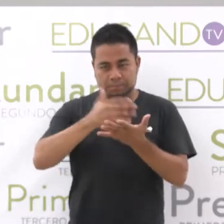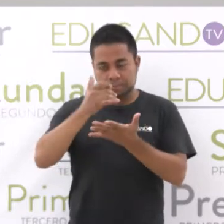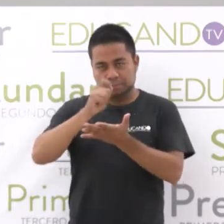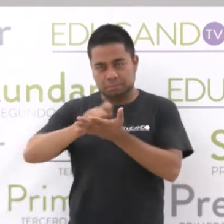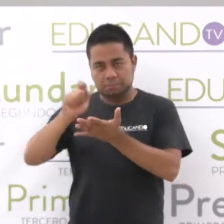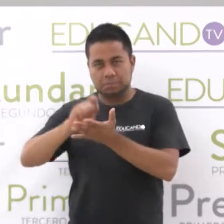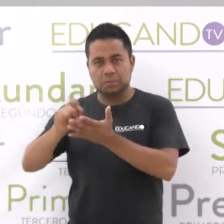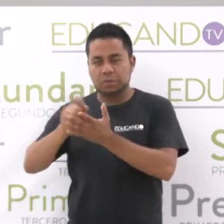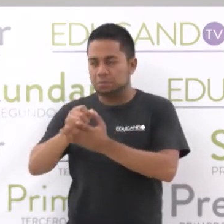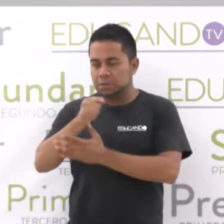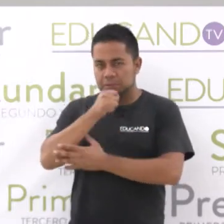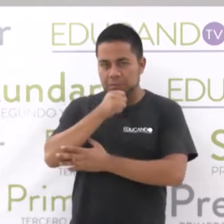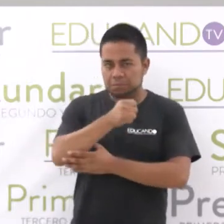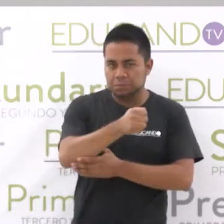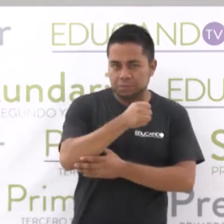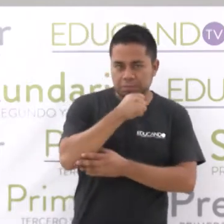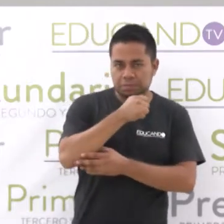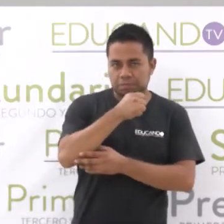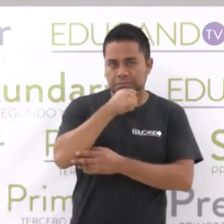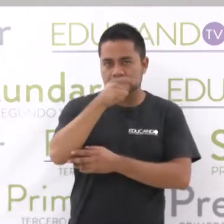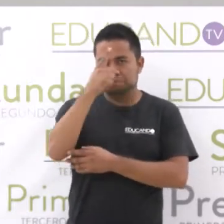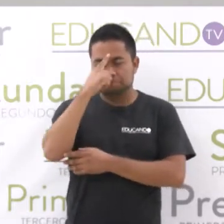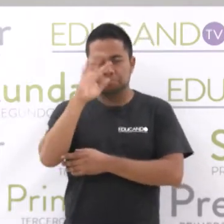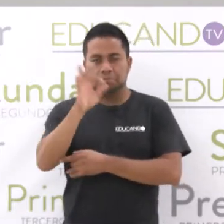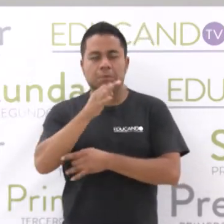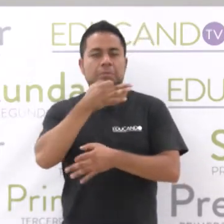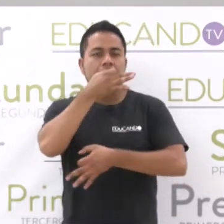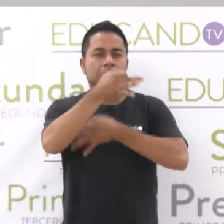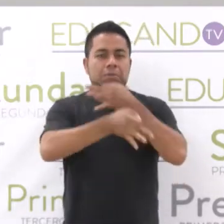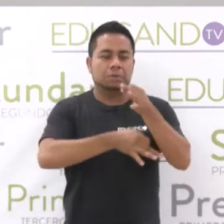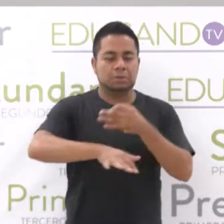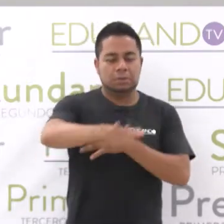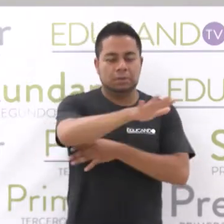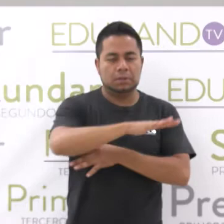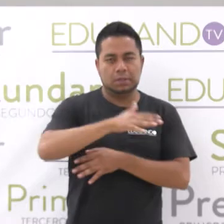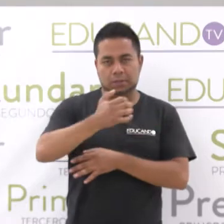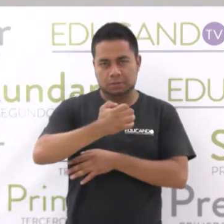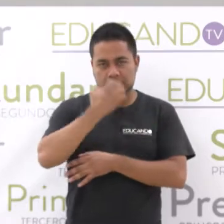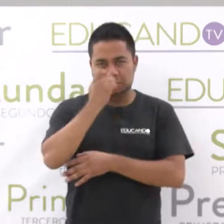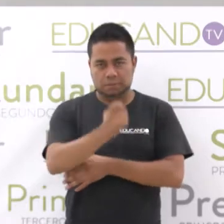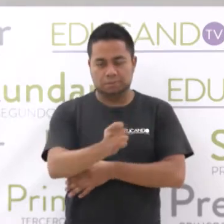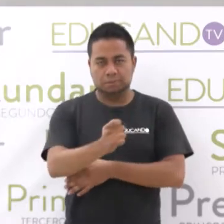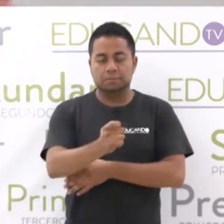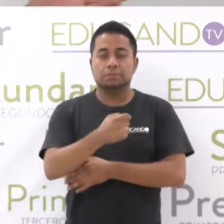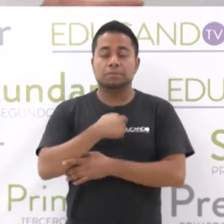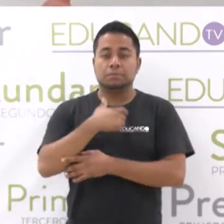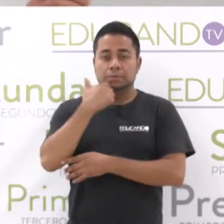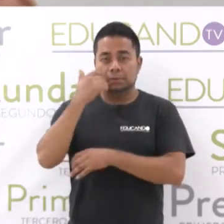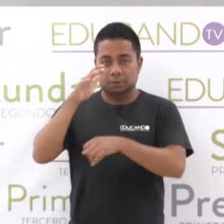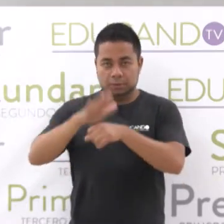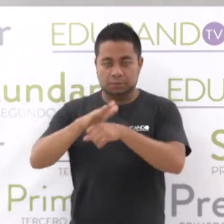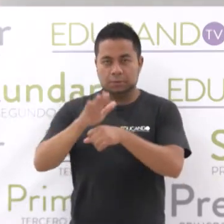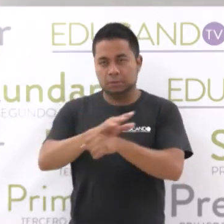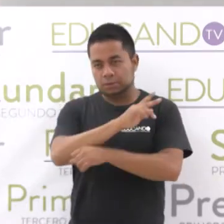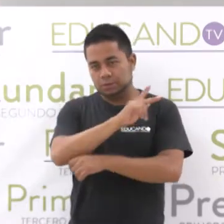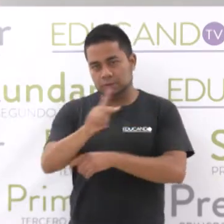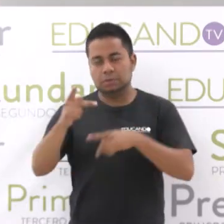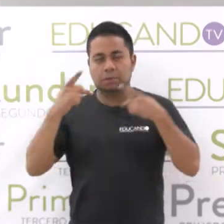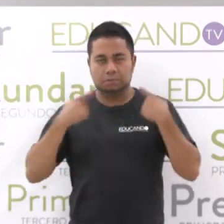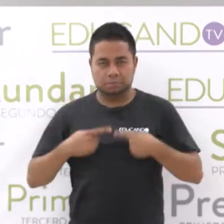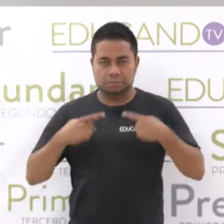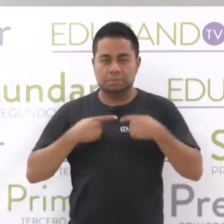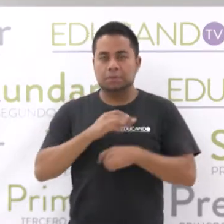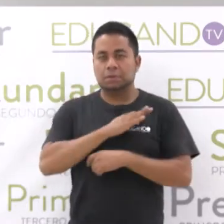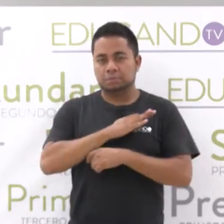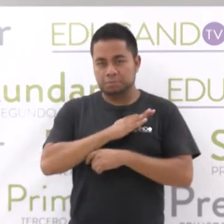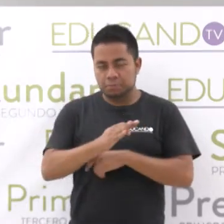escribir reportajes para su posible difusión en la comunidad escolar, quiero invitarlos a todos y a todas a